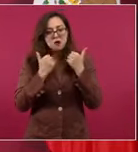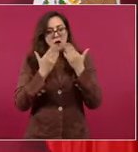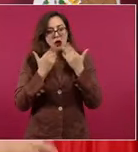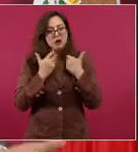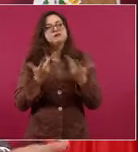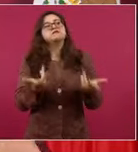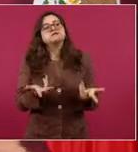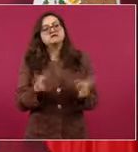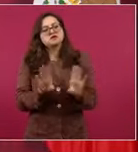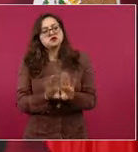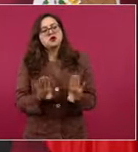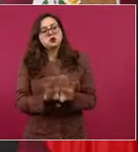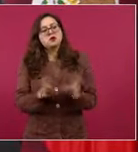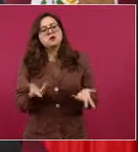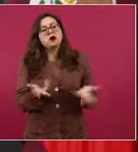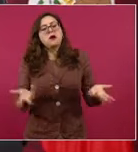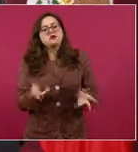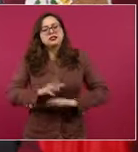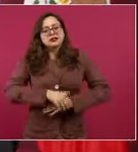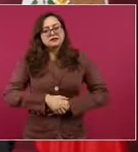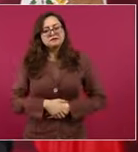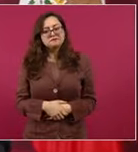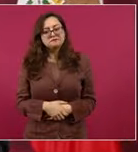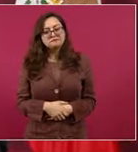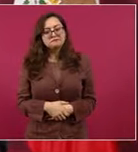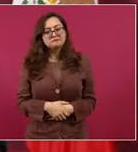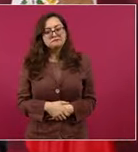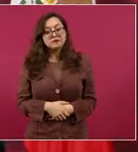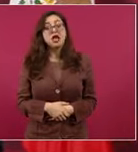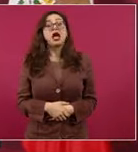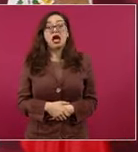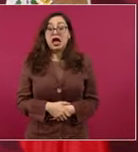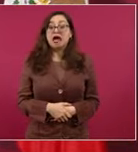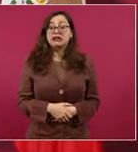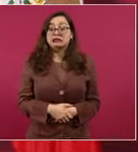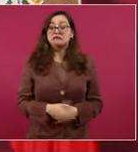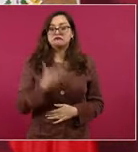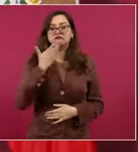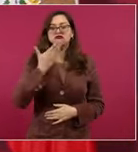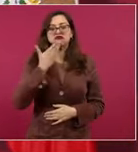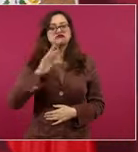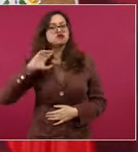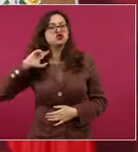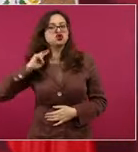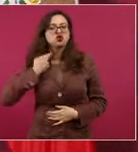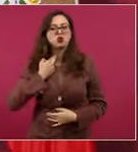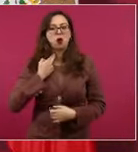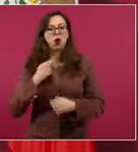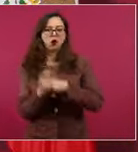Pues está muy bien lo del discurso de la automatización y de la robótica